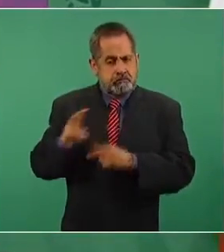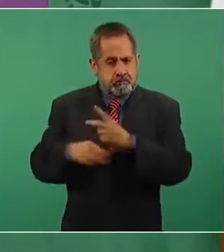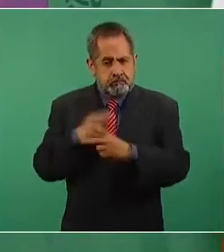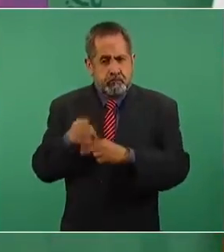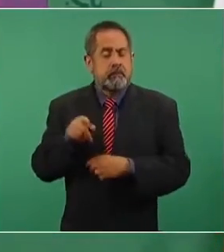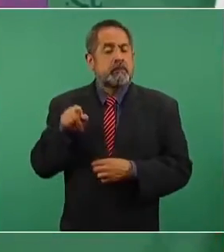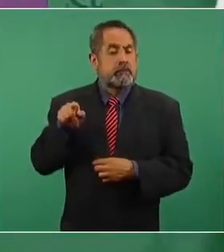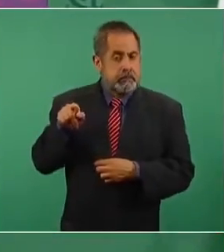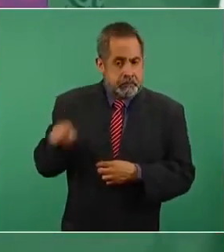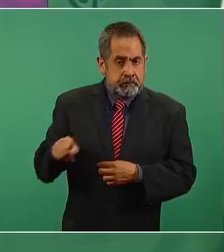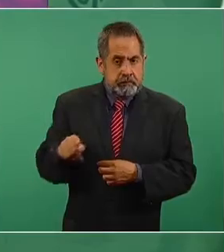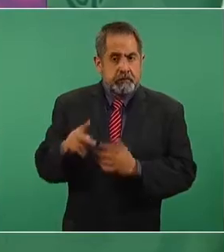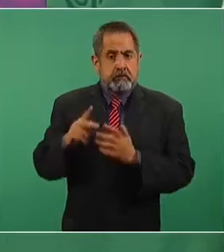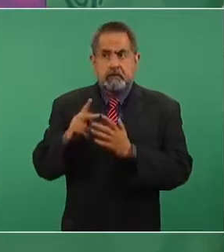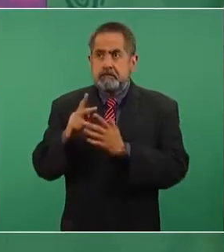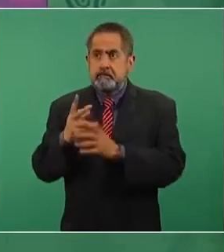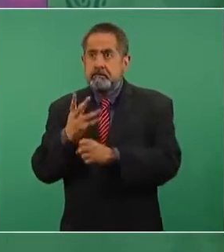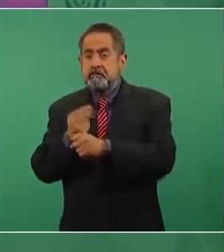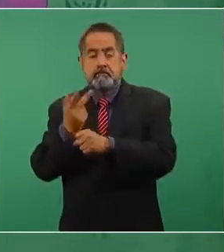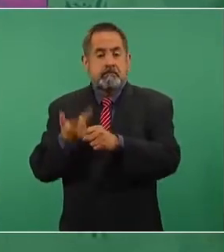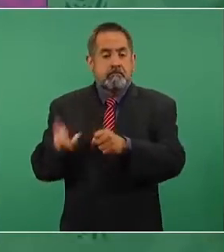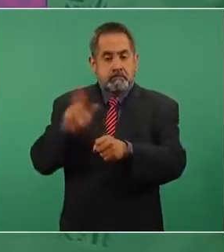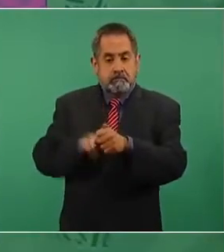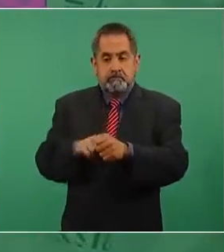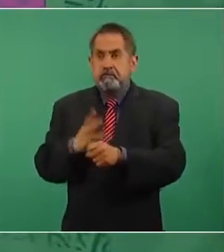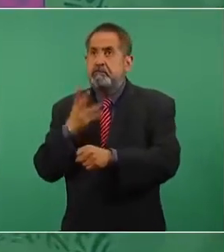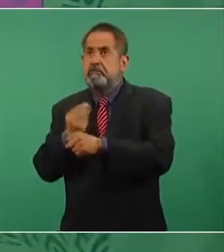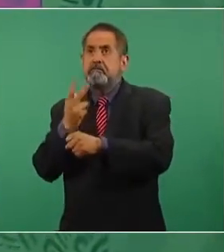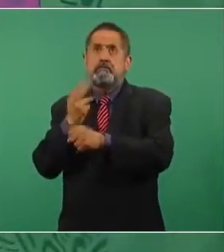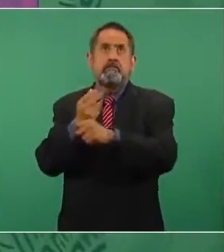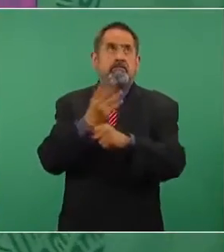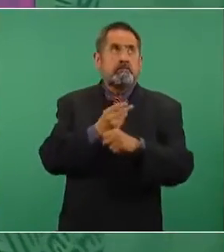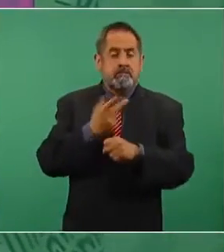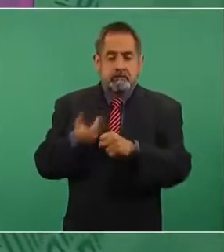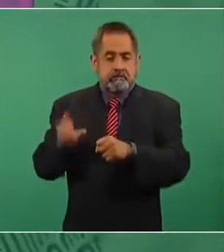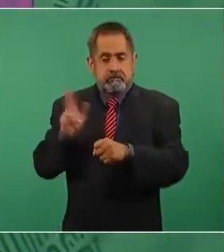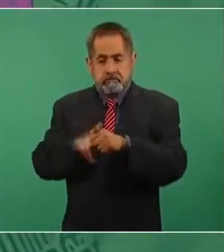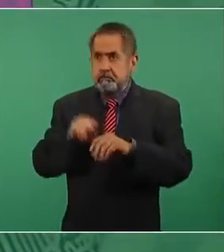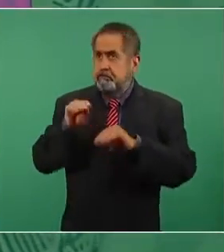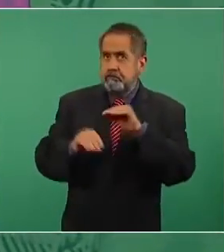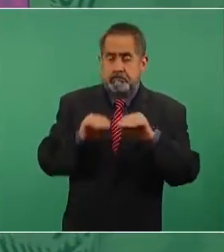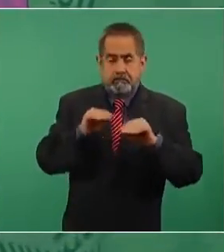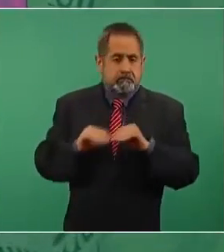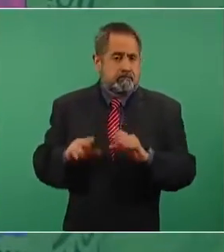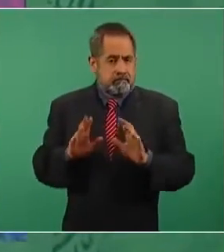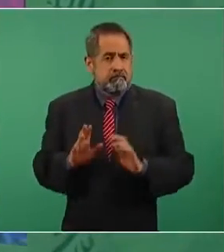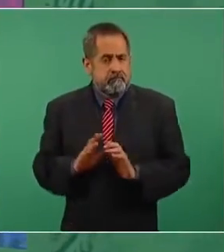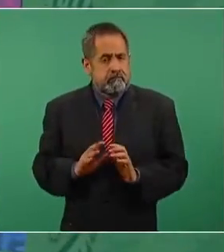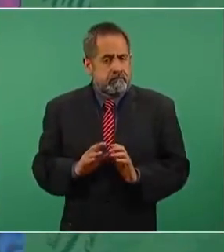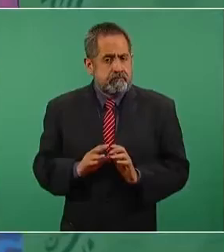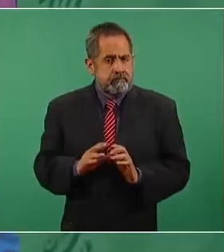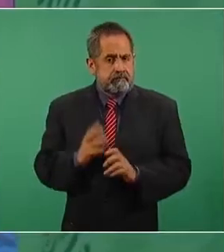se están rehabilitando hospitales, ya estamos por